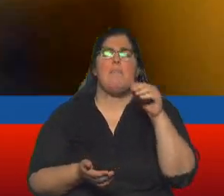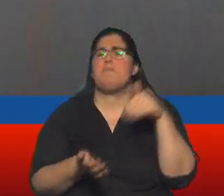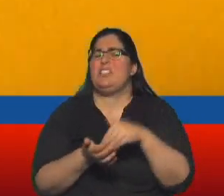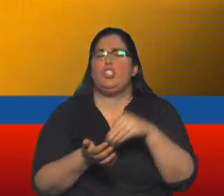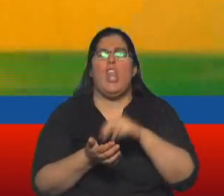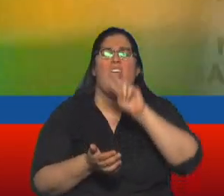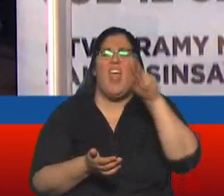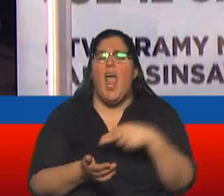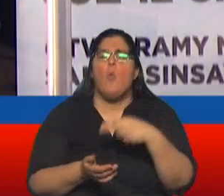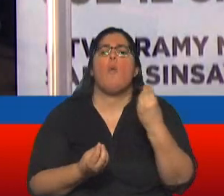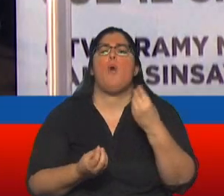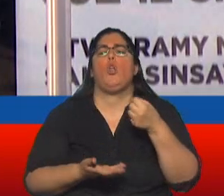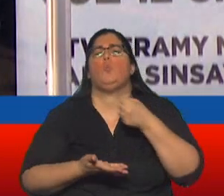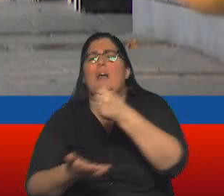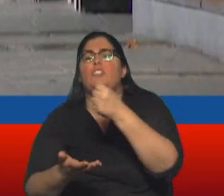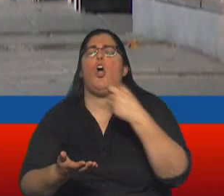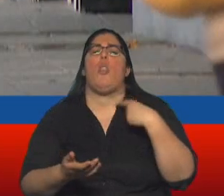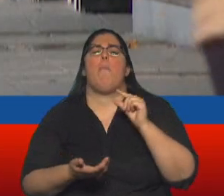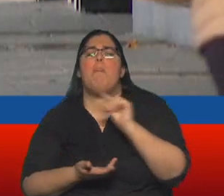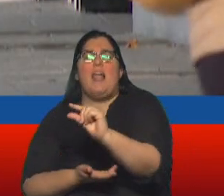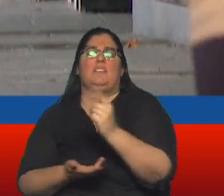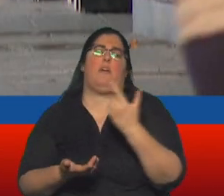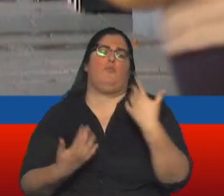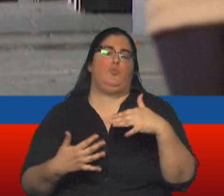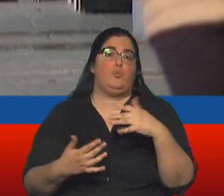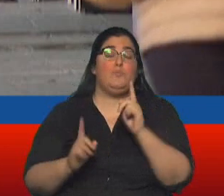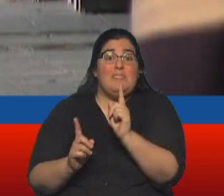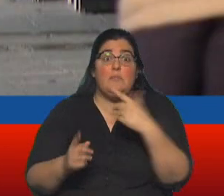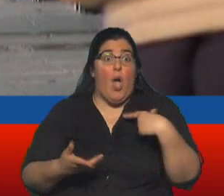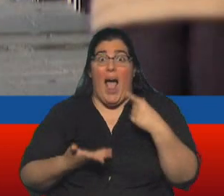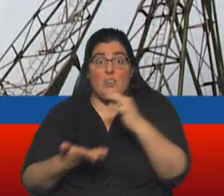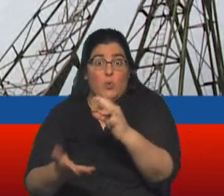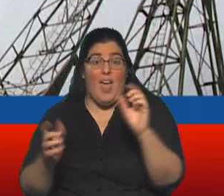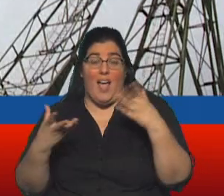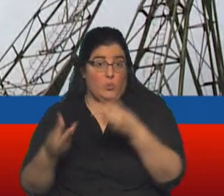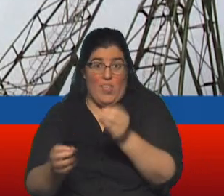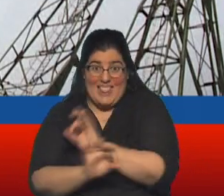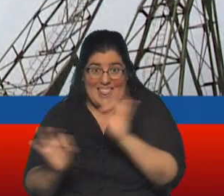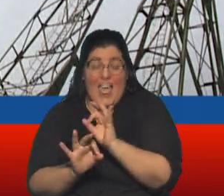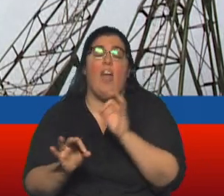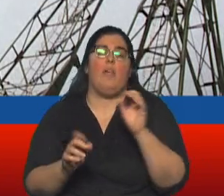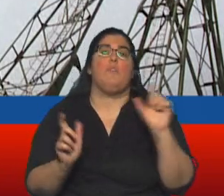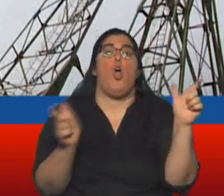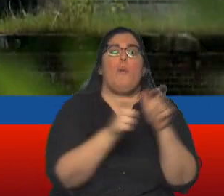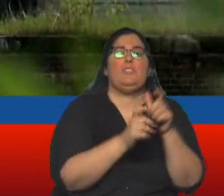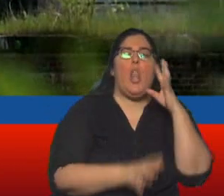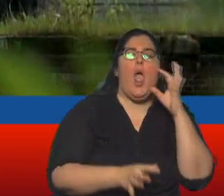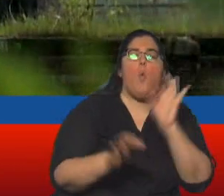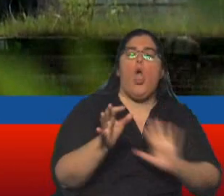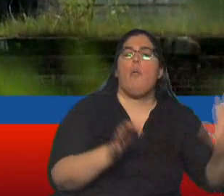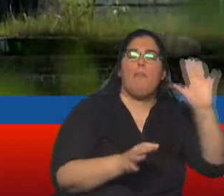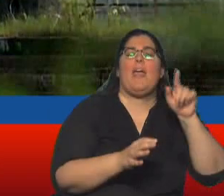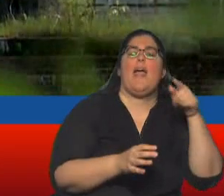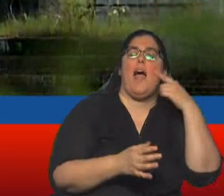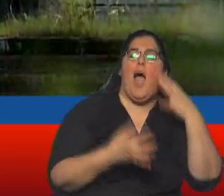entre subvenciones y préstamos. No otorgar esta ayuda sería una de las opciones que evalúa la Comisión Europea para sancionar a